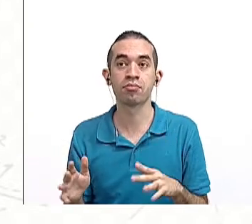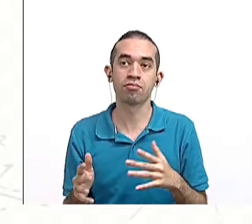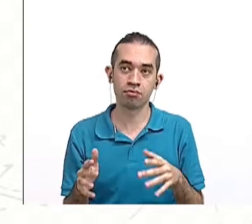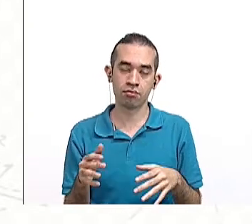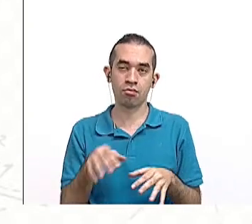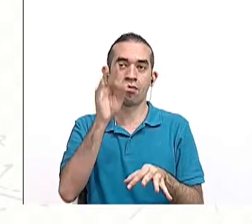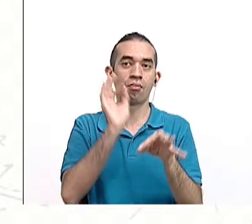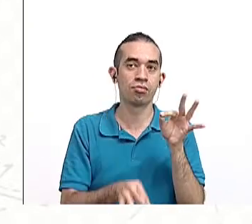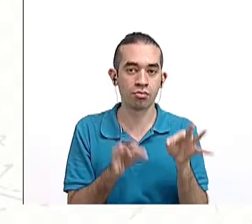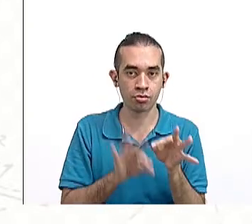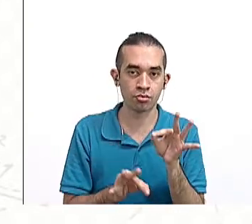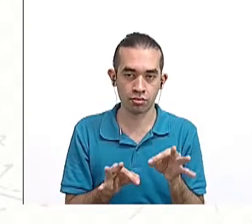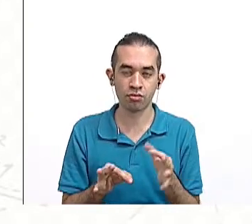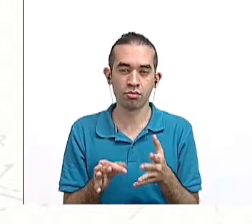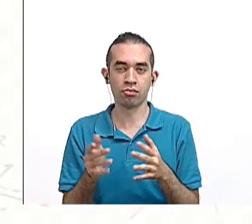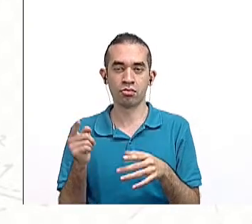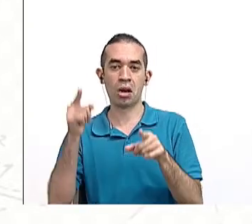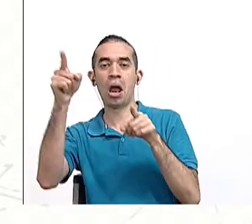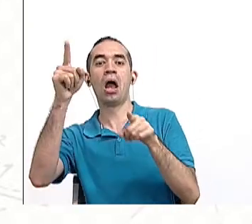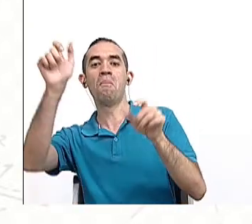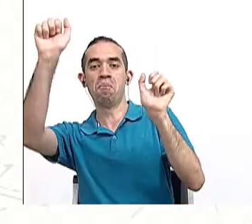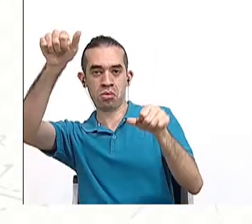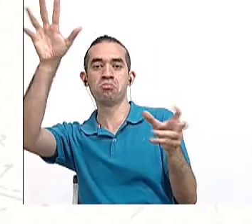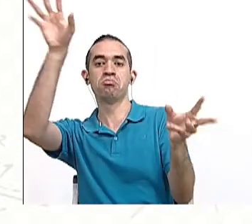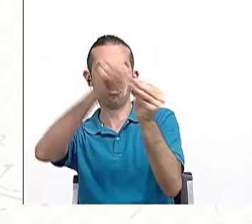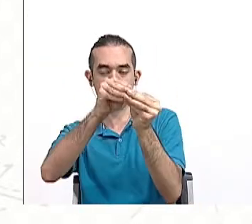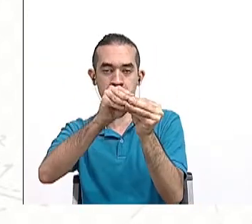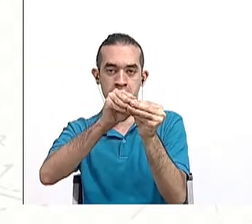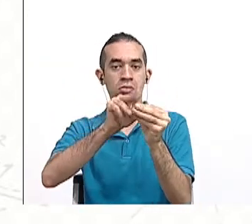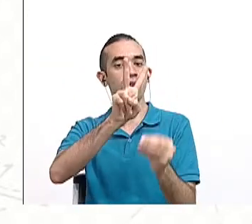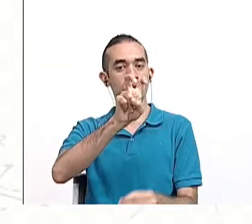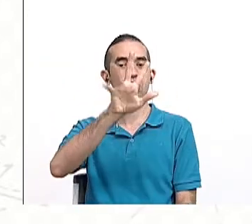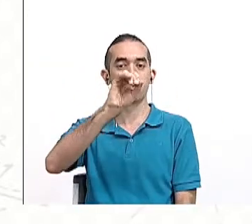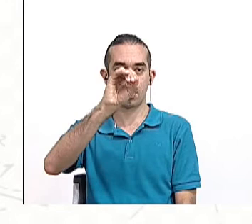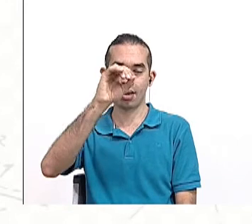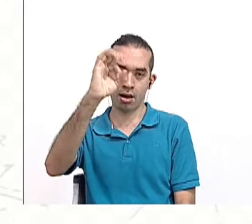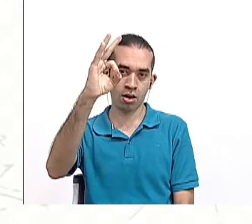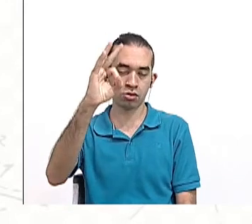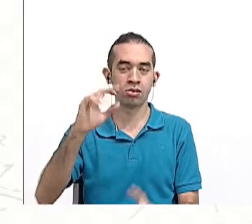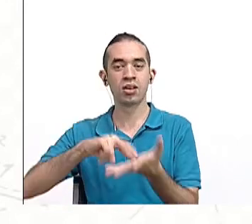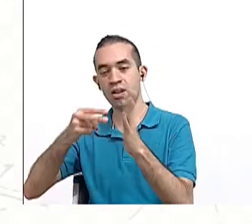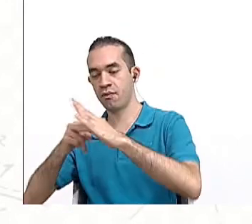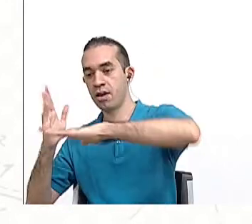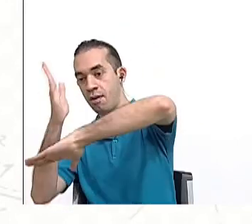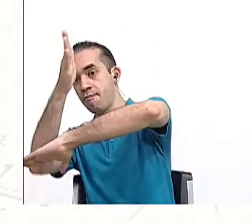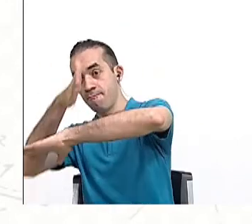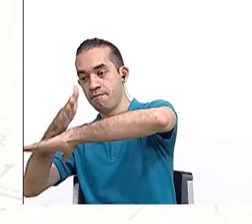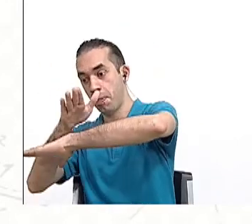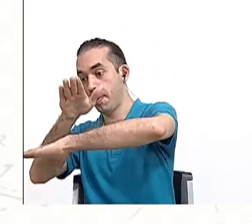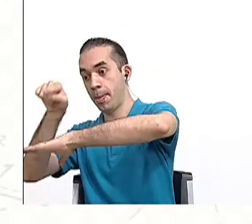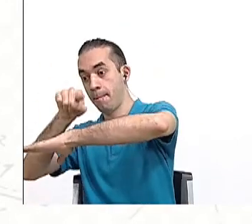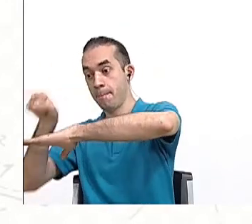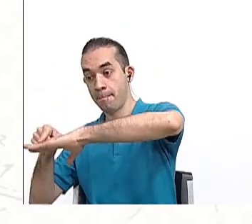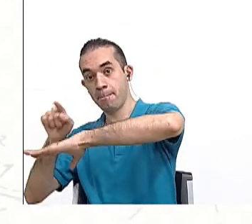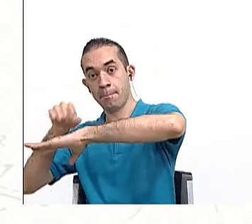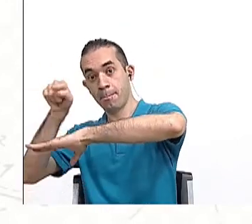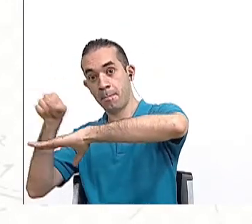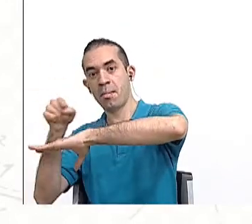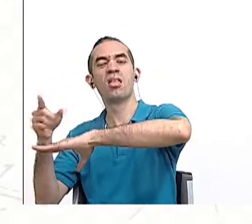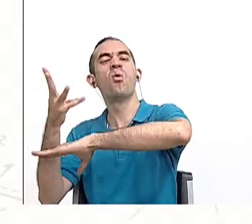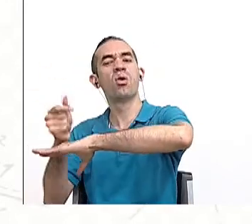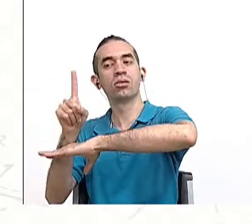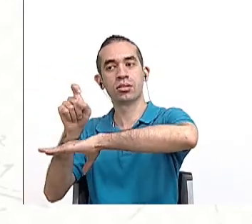viene lo que es sumamos lo que puede sumar que esto me da 250 por eso el valor de beta es 110